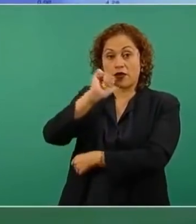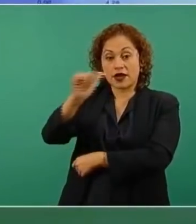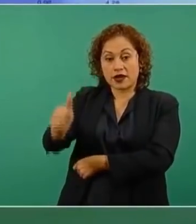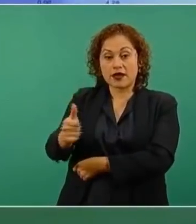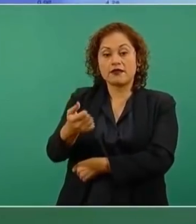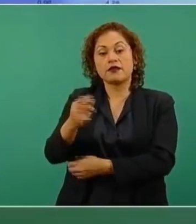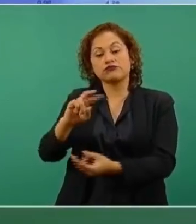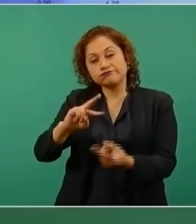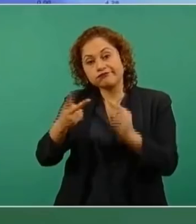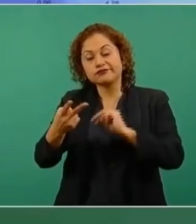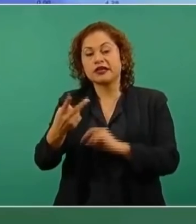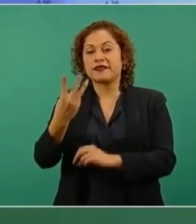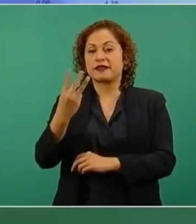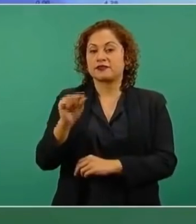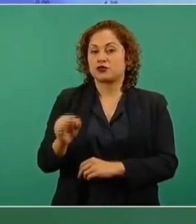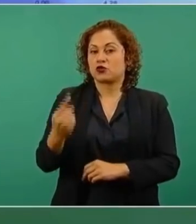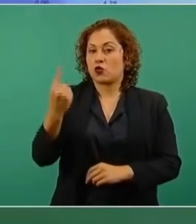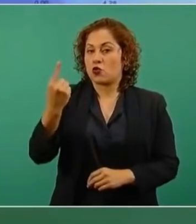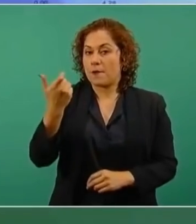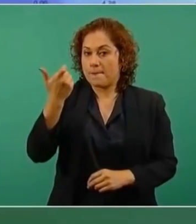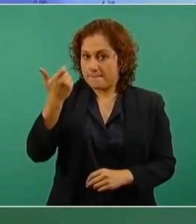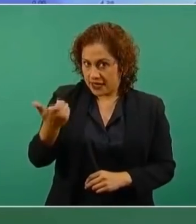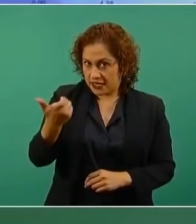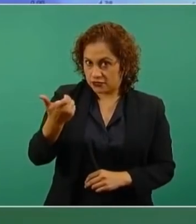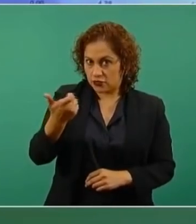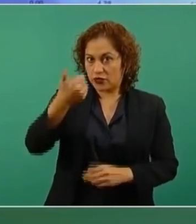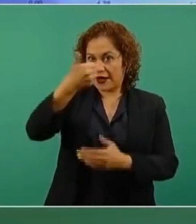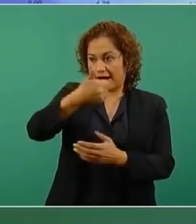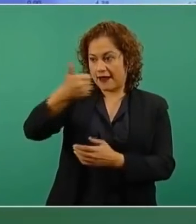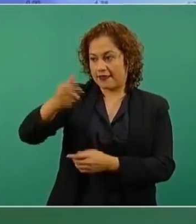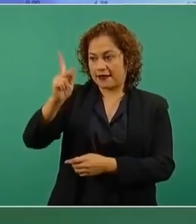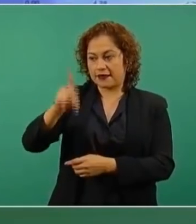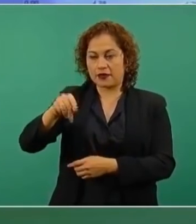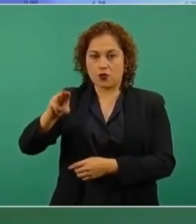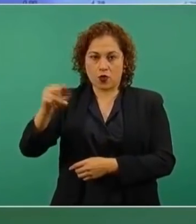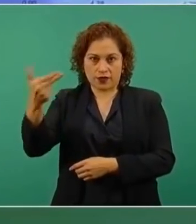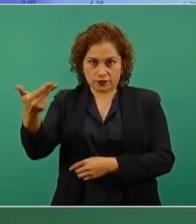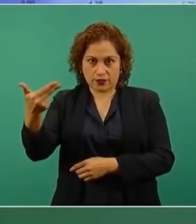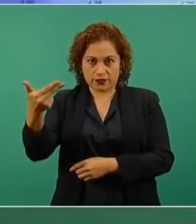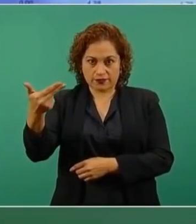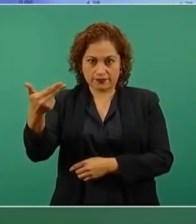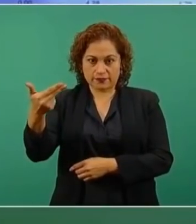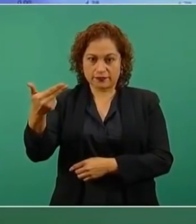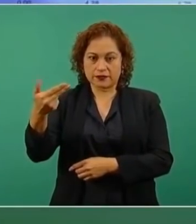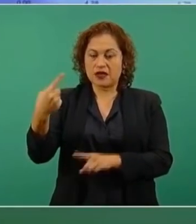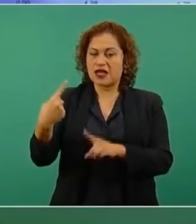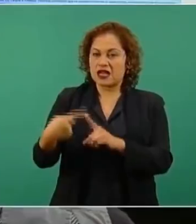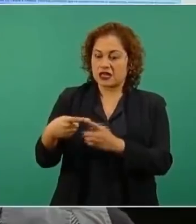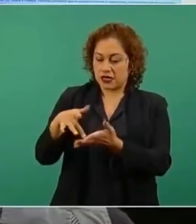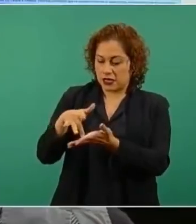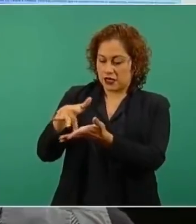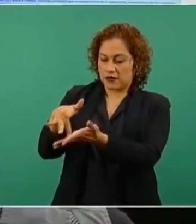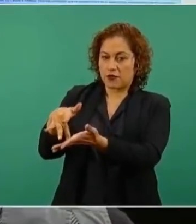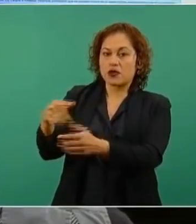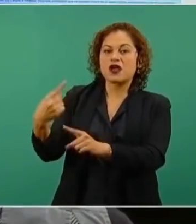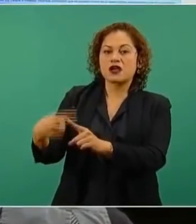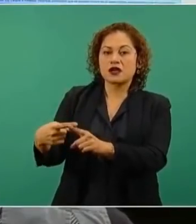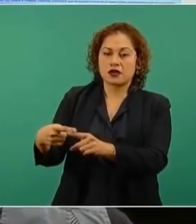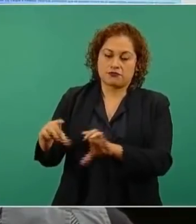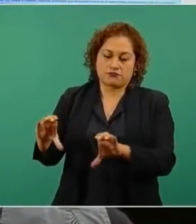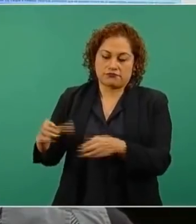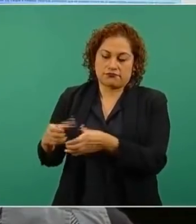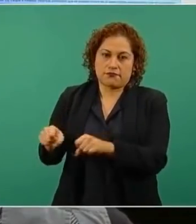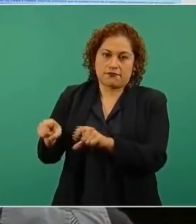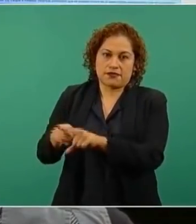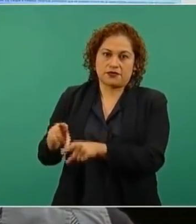costaría 3.1 pesos, o sea, 3 pesos con 10 centavos. ¿Quién da ese subsidio? Pues la Comisión Federal de